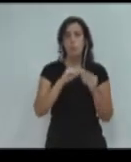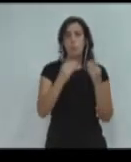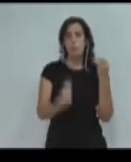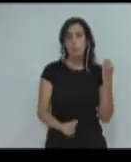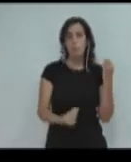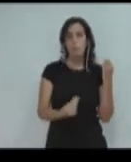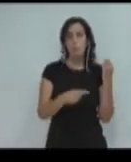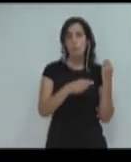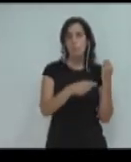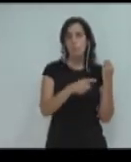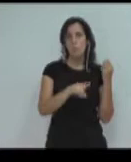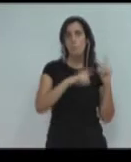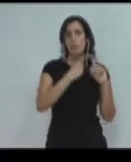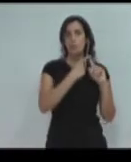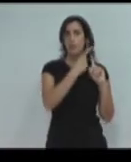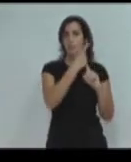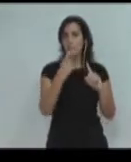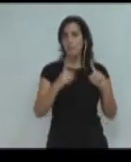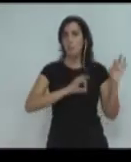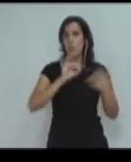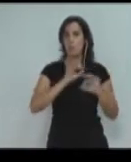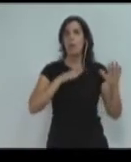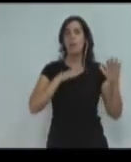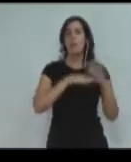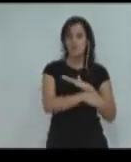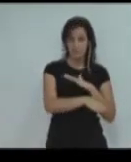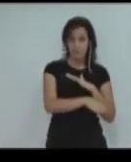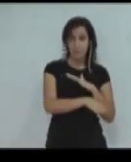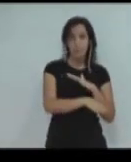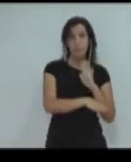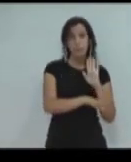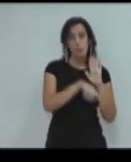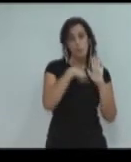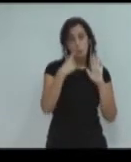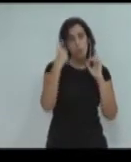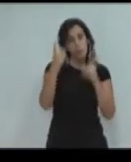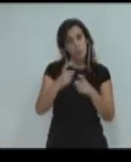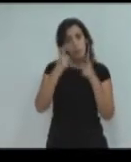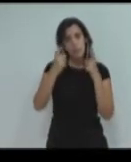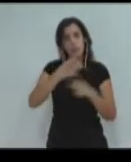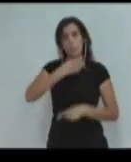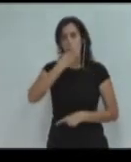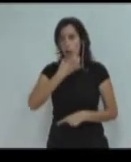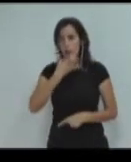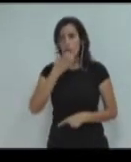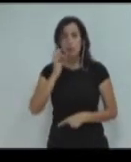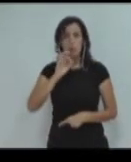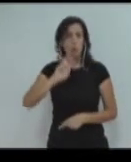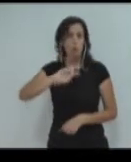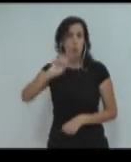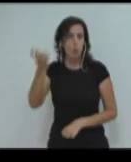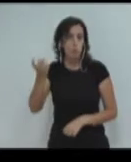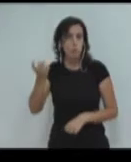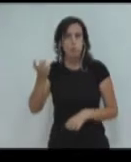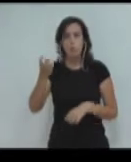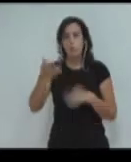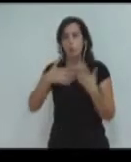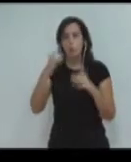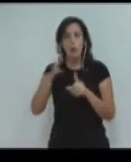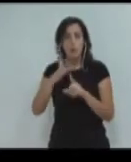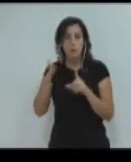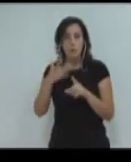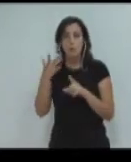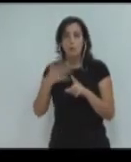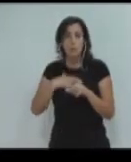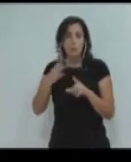sea consigas hacerlo 100% accesible, pero lo intentes reproducir en un Mac o en otro, un iPad, y a lo mejor no